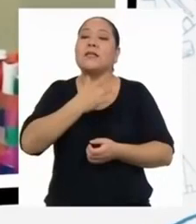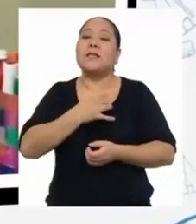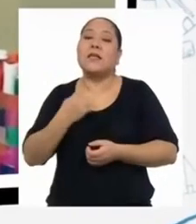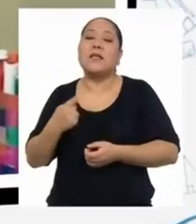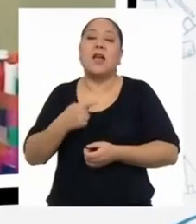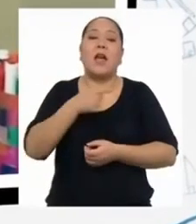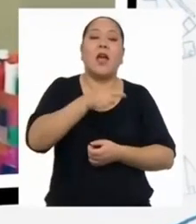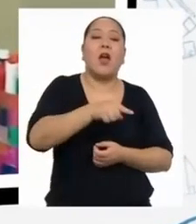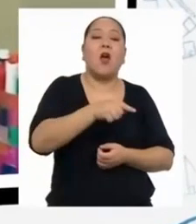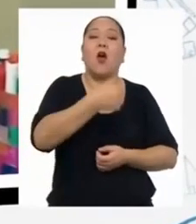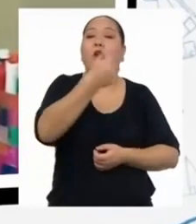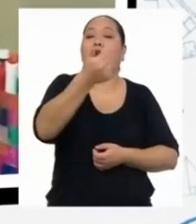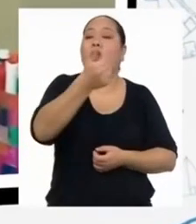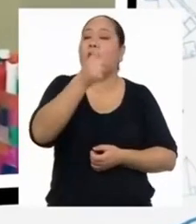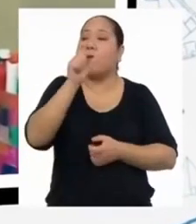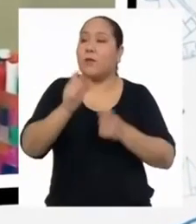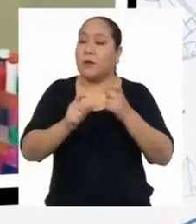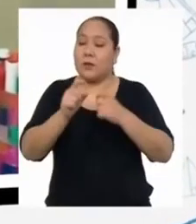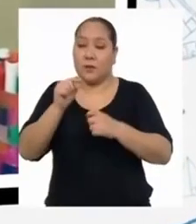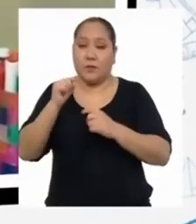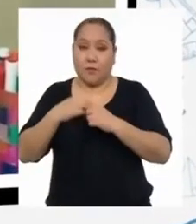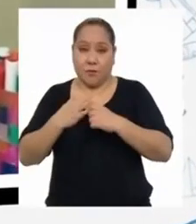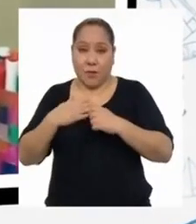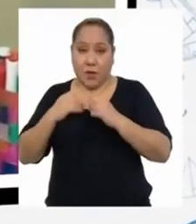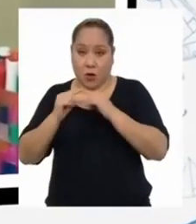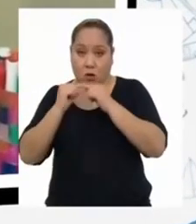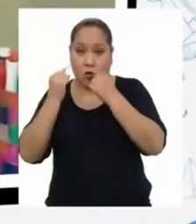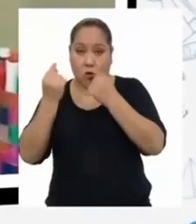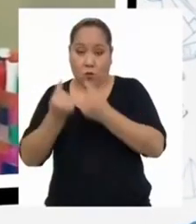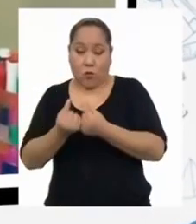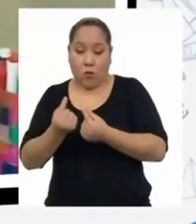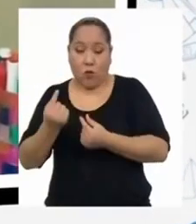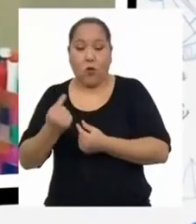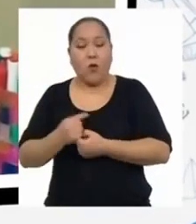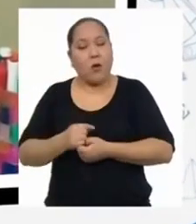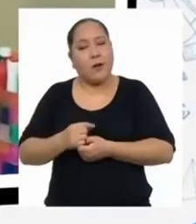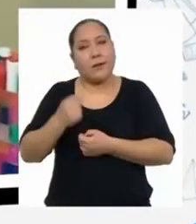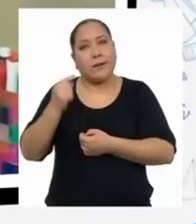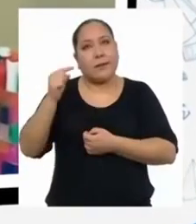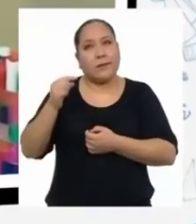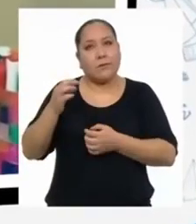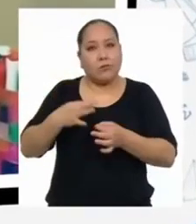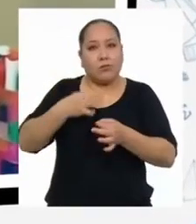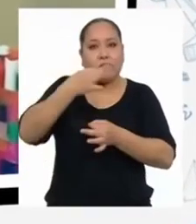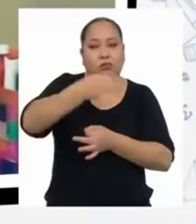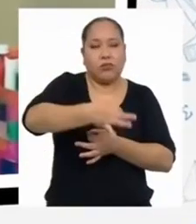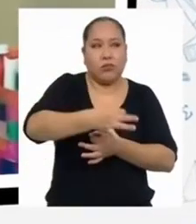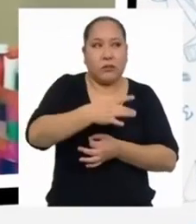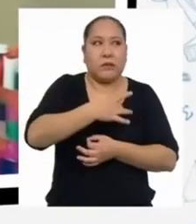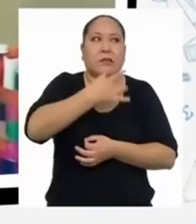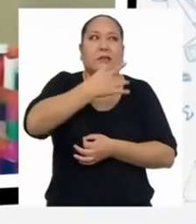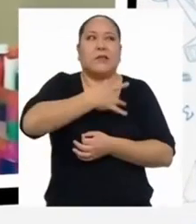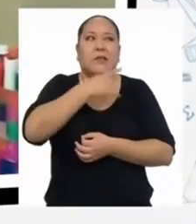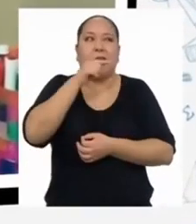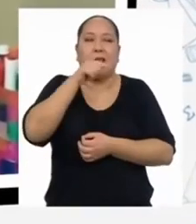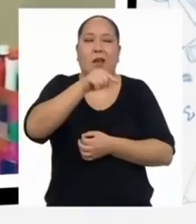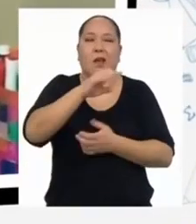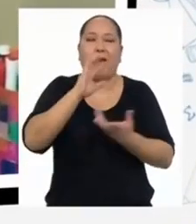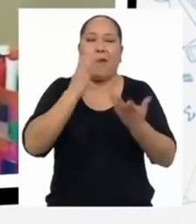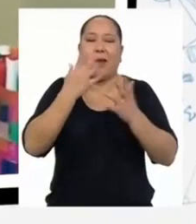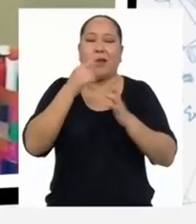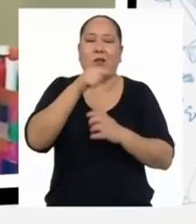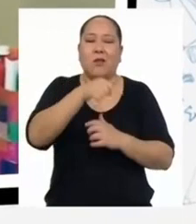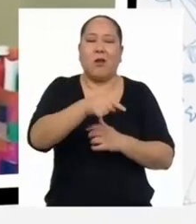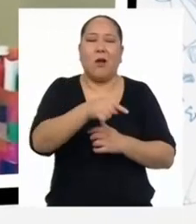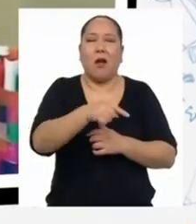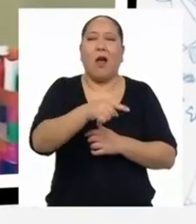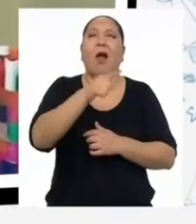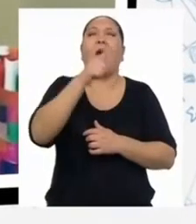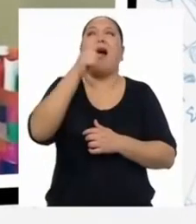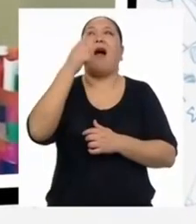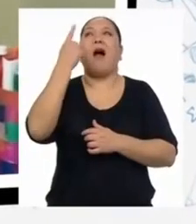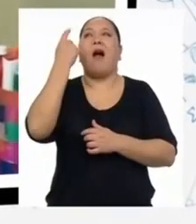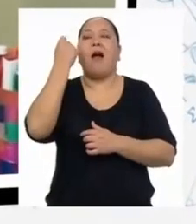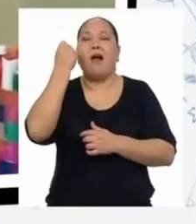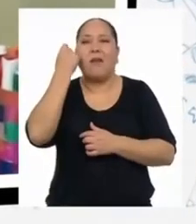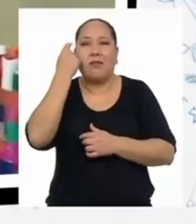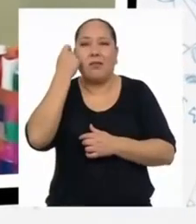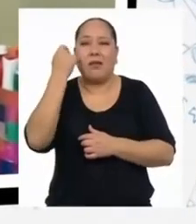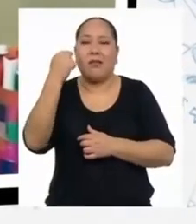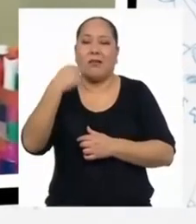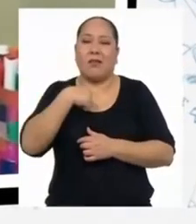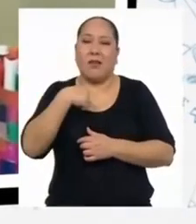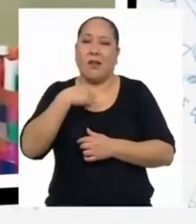Y cuando mi grupo de compañeros se puso en el lugar del niño nuevo, se dieron cuenta de que estaban haciendo mal